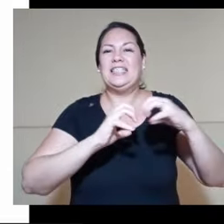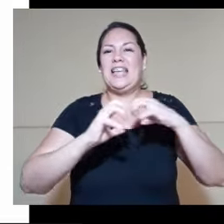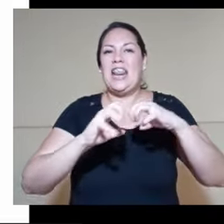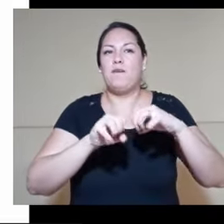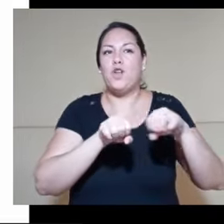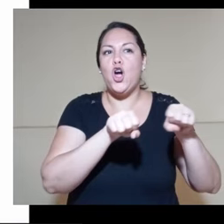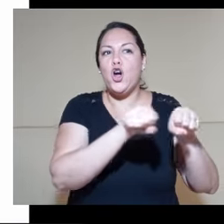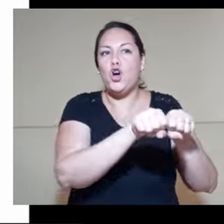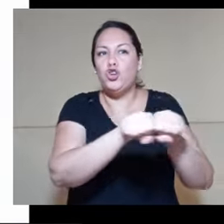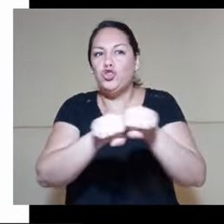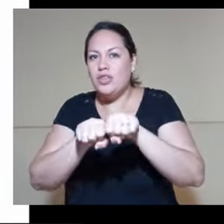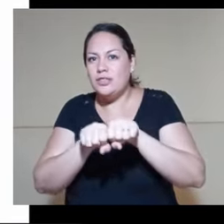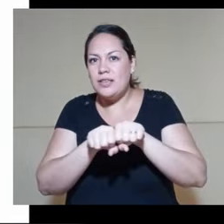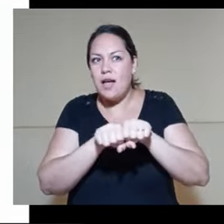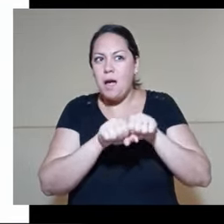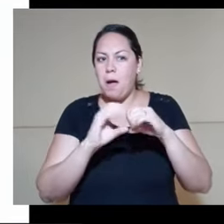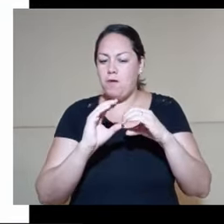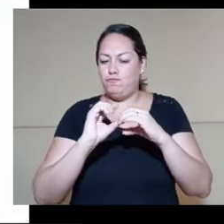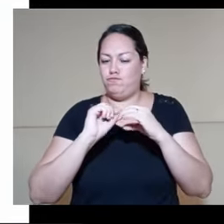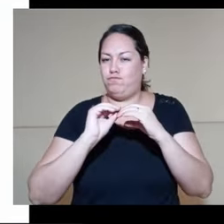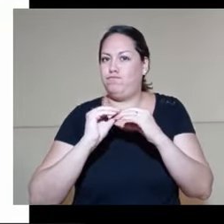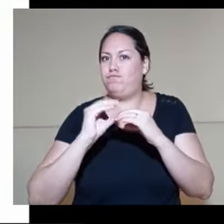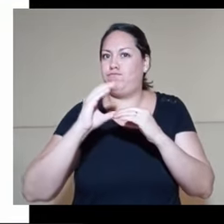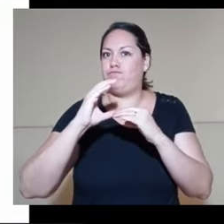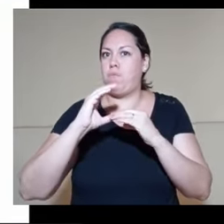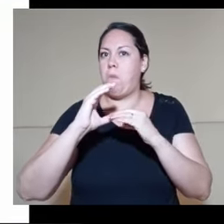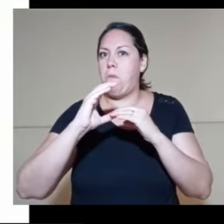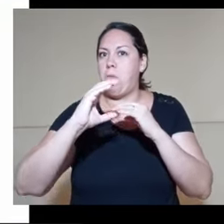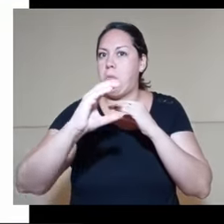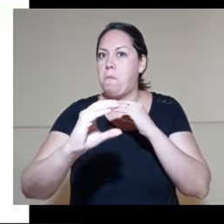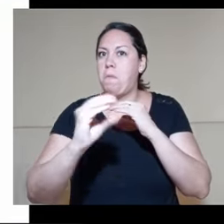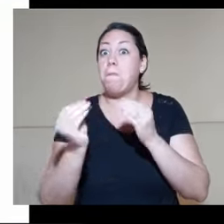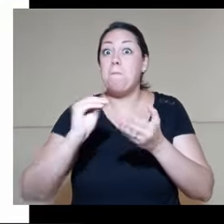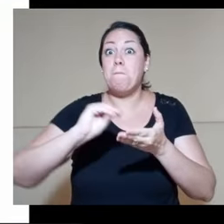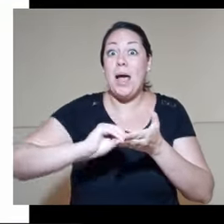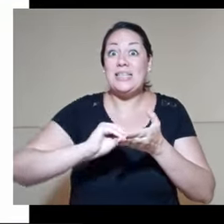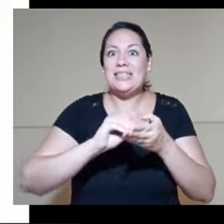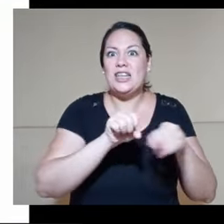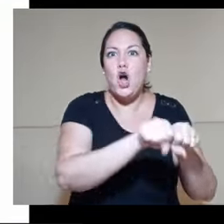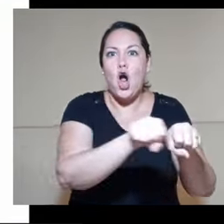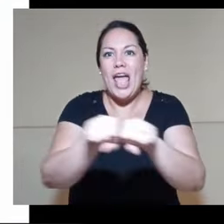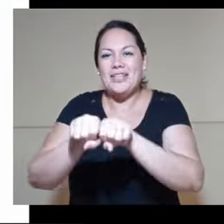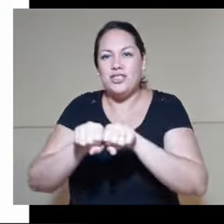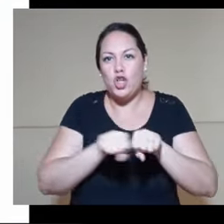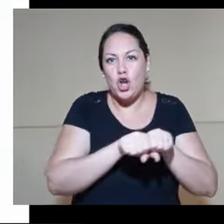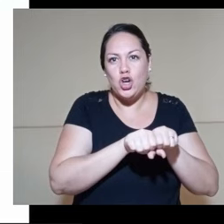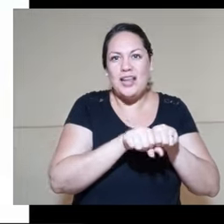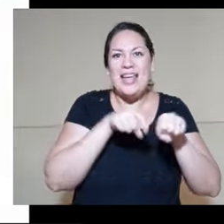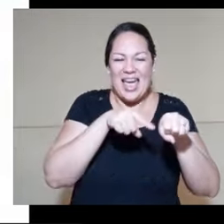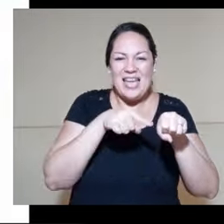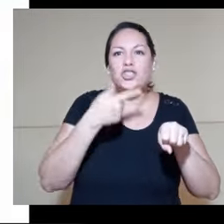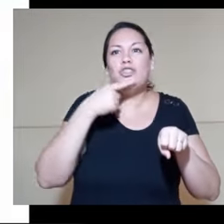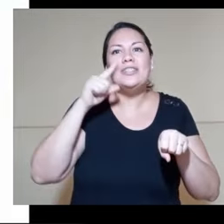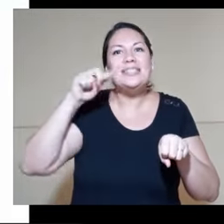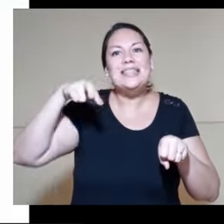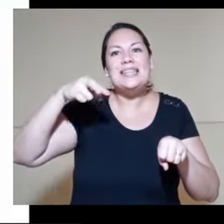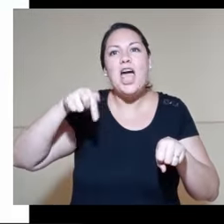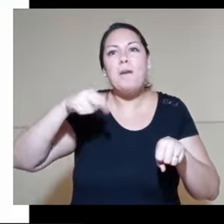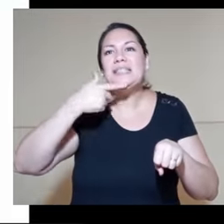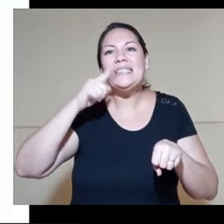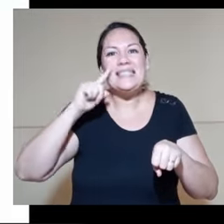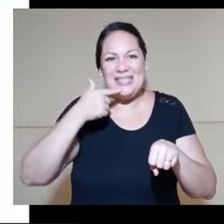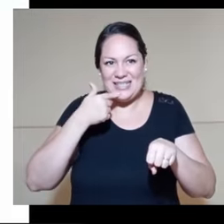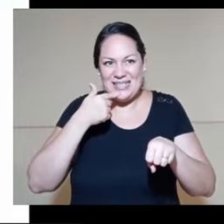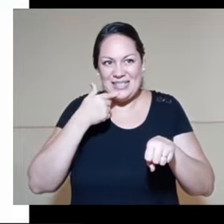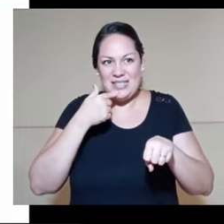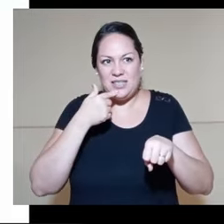Fíjense a los 6 años, una corteza cerebral de un niño de 6 años, cómo tiene una densidad sináptica o de cantidad de sinapsis que es